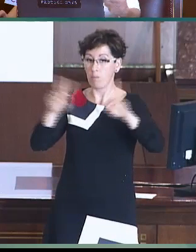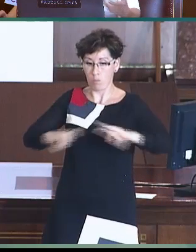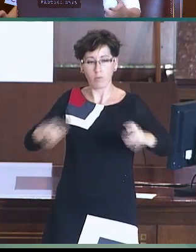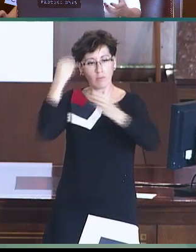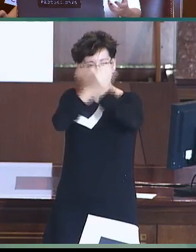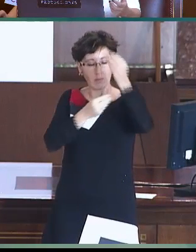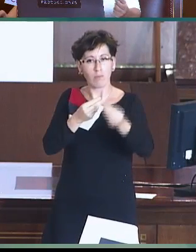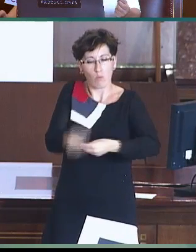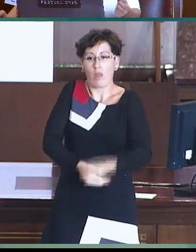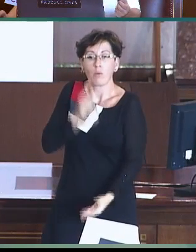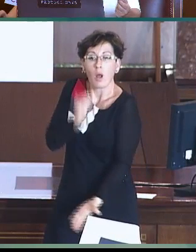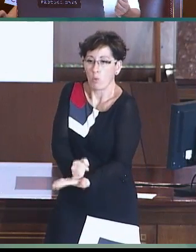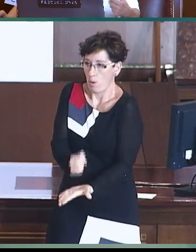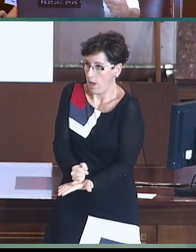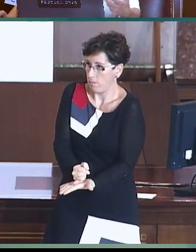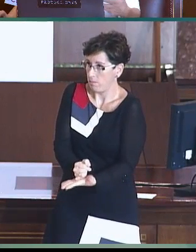prueba de vocabulario